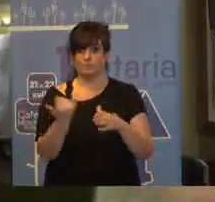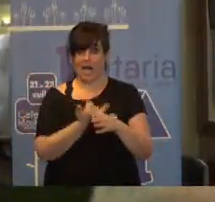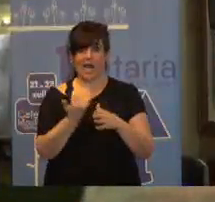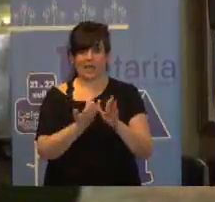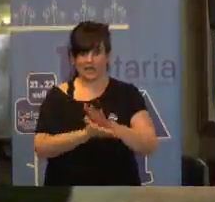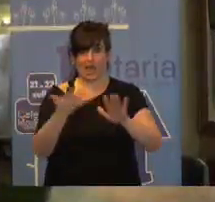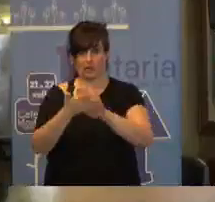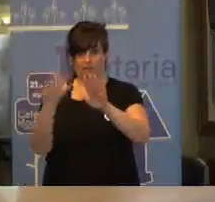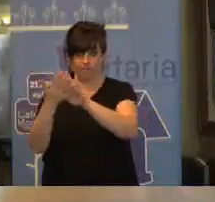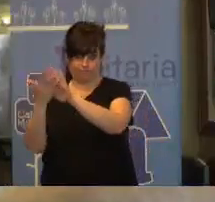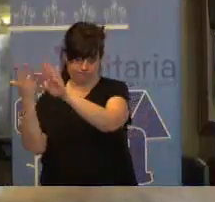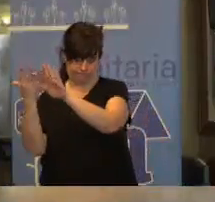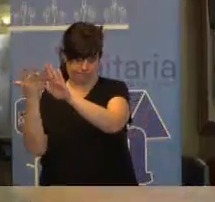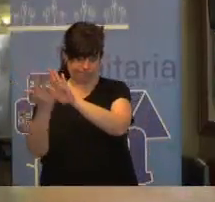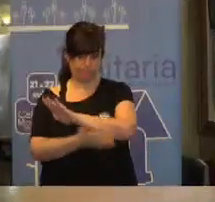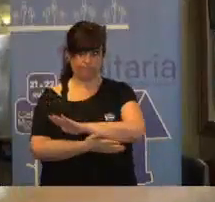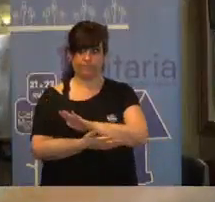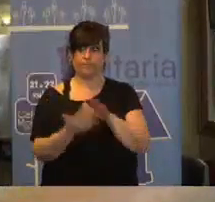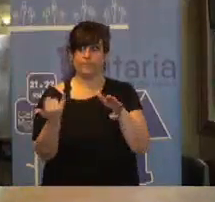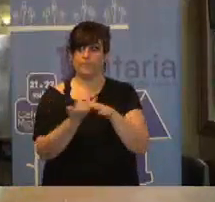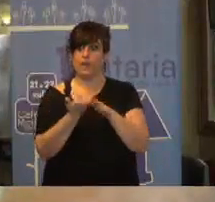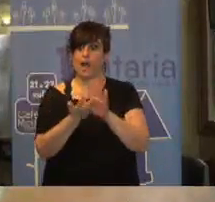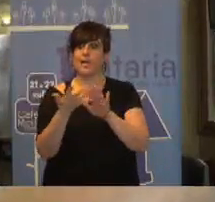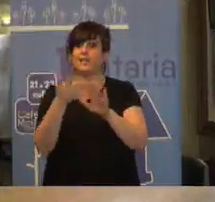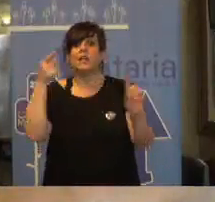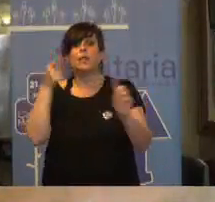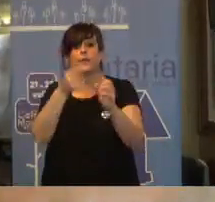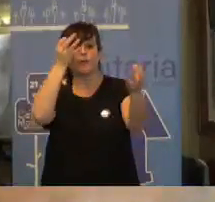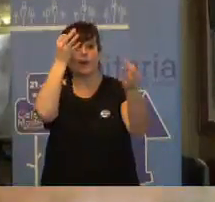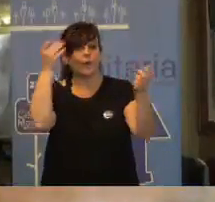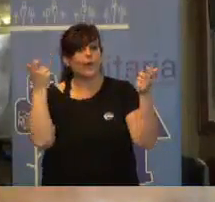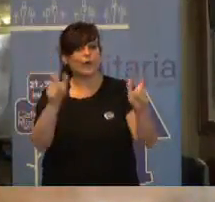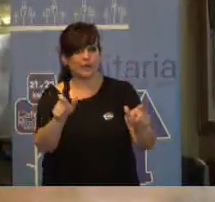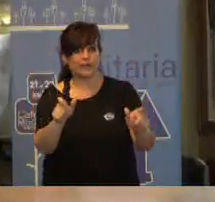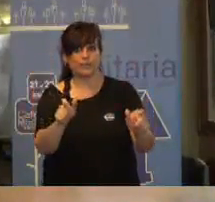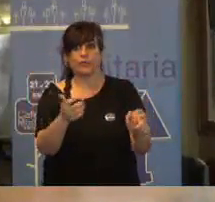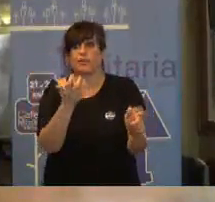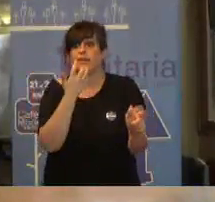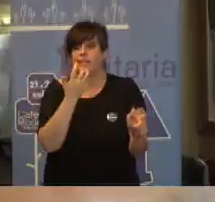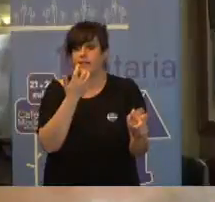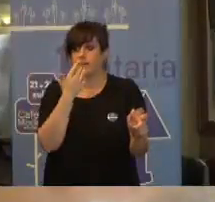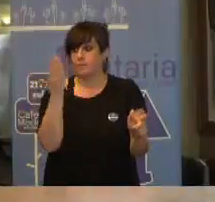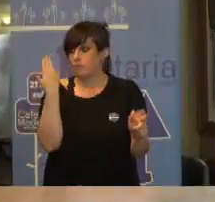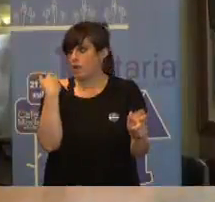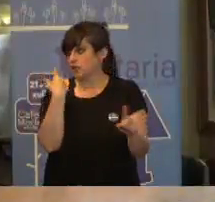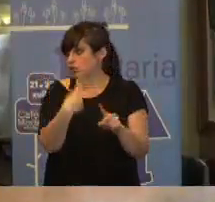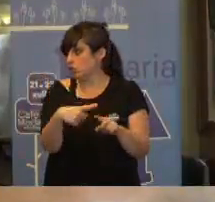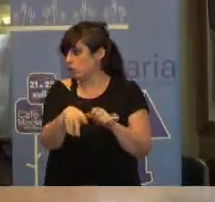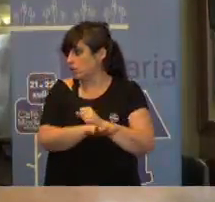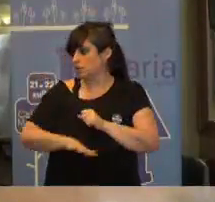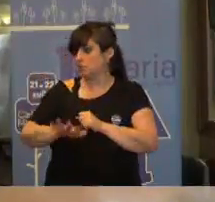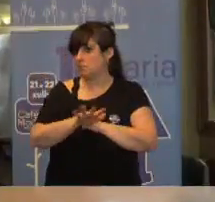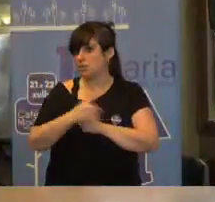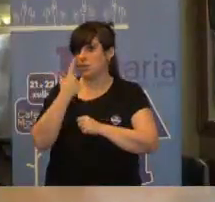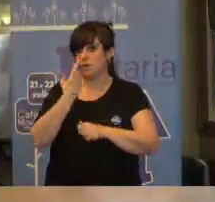axilidade para entrar no concreto nesas cosas que decía antes. Por exemplo, é básico como se financian